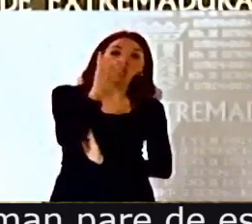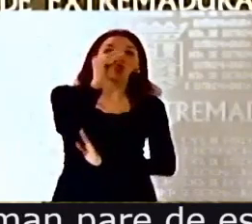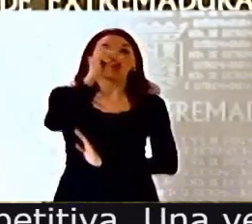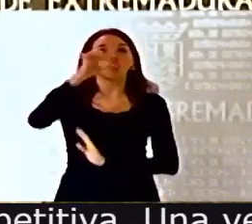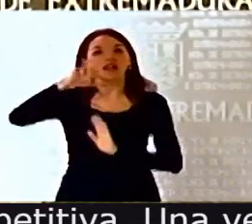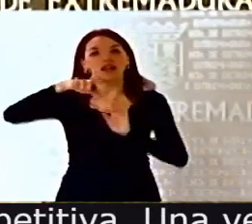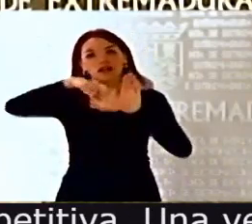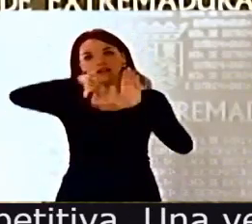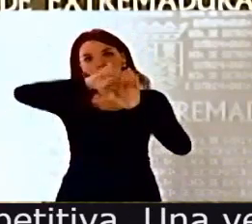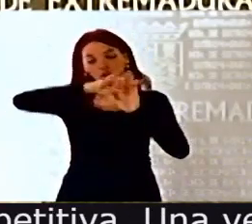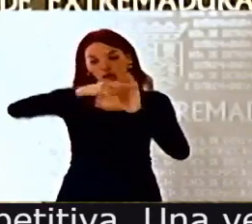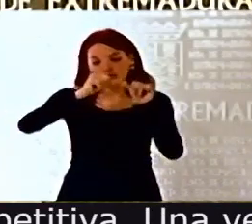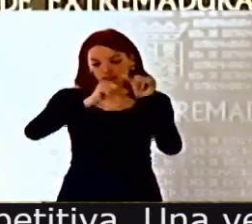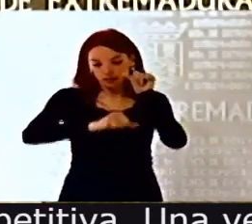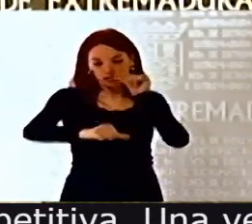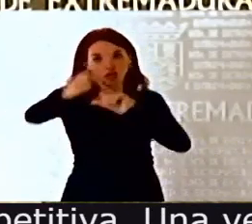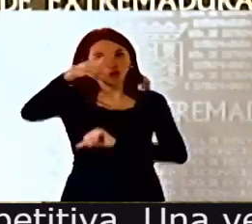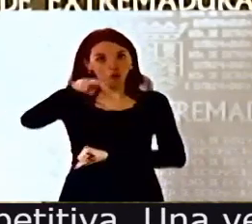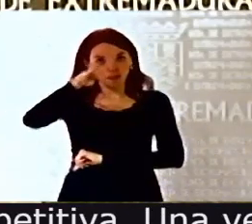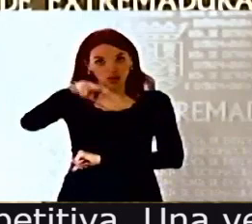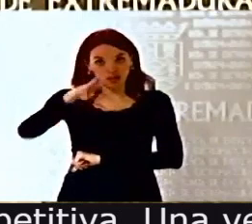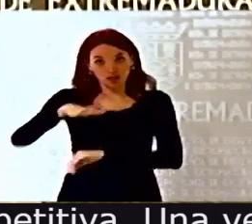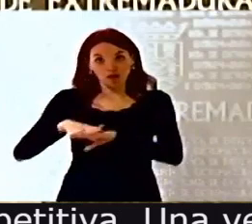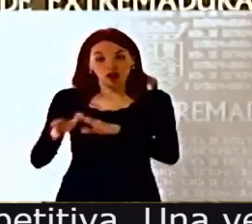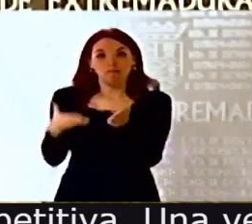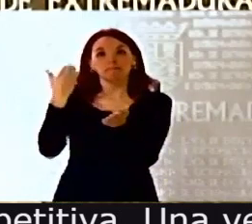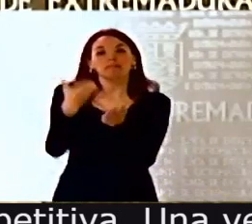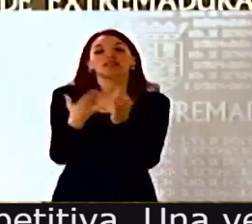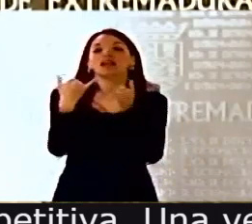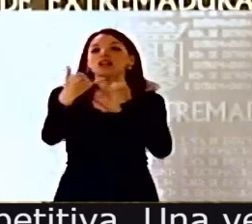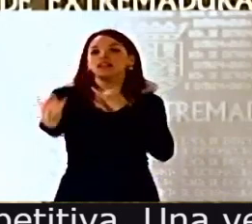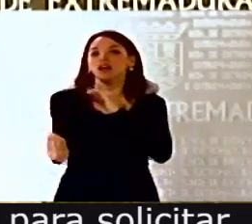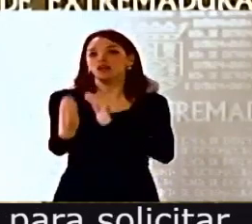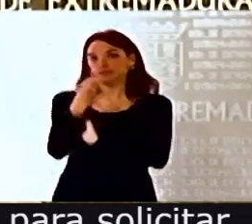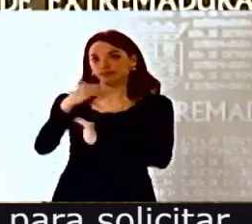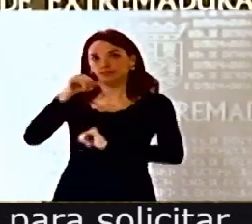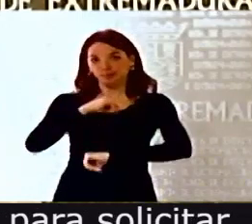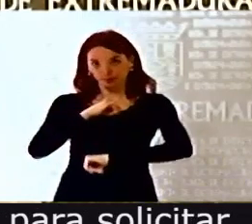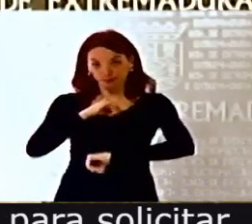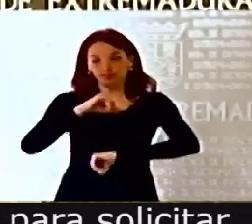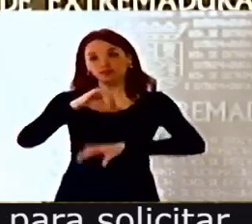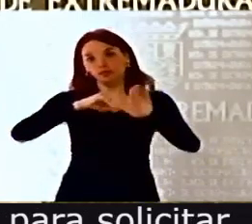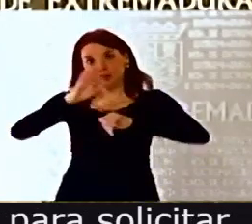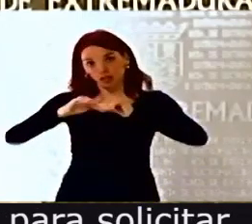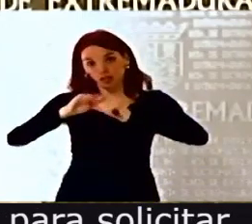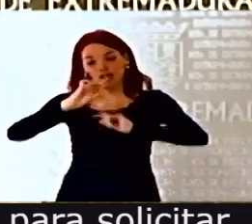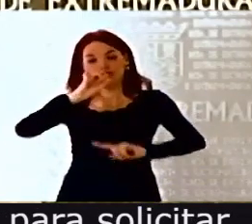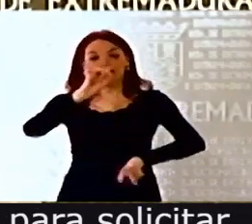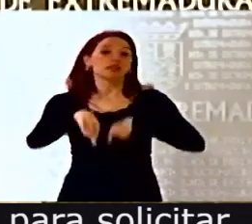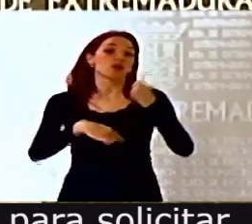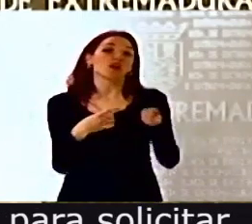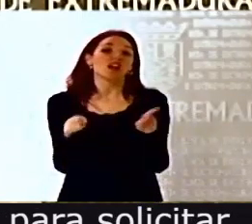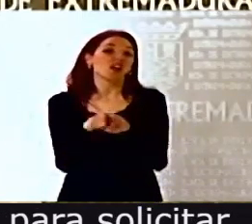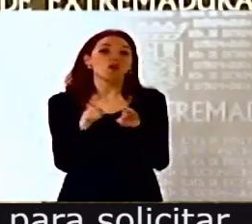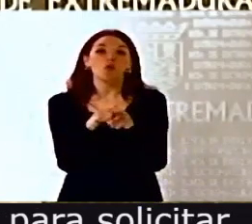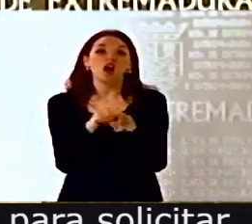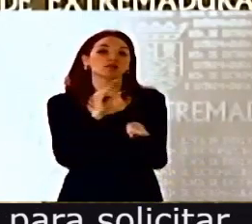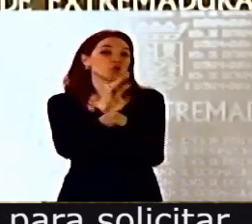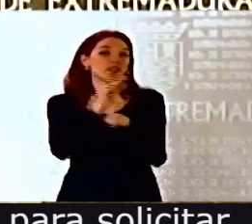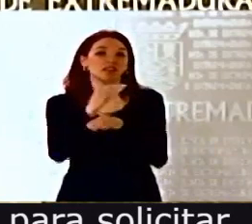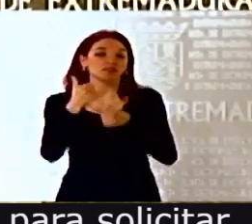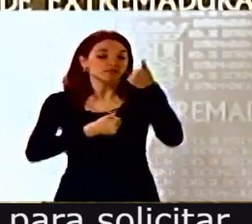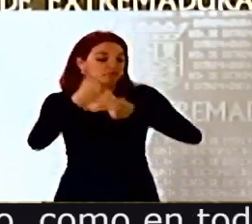plazo para solicitar estas líneas de ayuda, estas subvenciones, y luego, como en toda concurrencia competitiva y